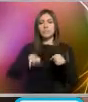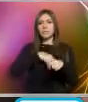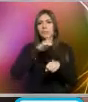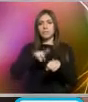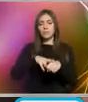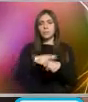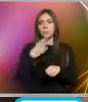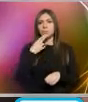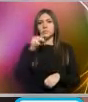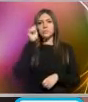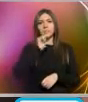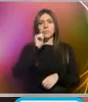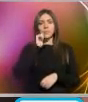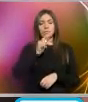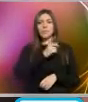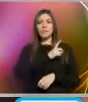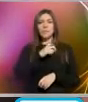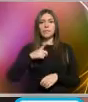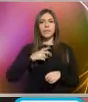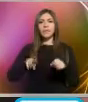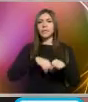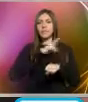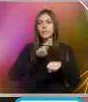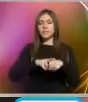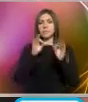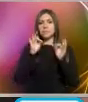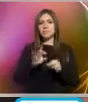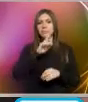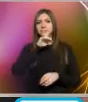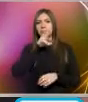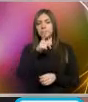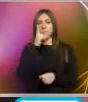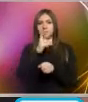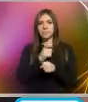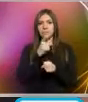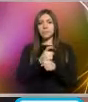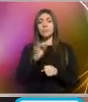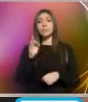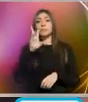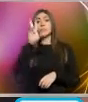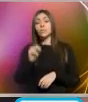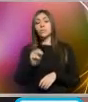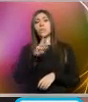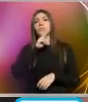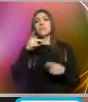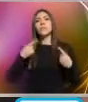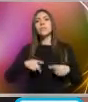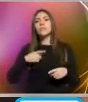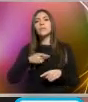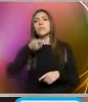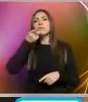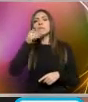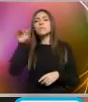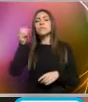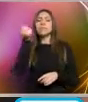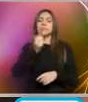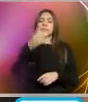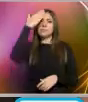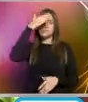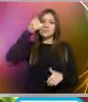Así es. Naturales, Yo siempre creo a que lo natural. hay que irnos por lo natural, ¿no? De primera instancia, y si Claro. no, consultar a un especialista. Claro está.